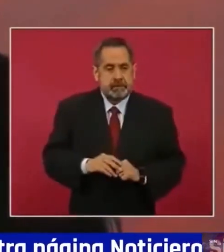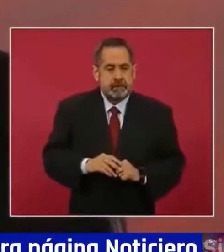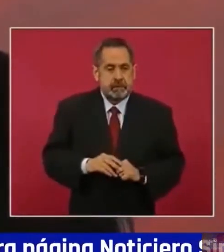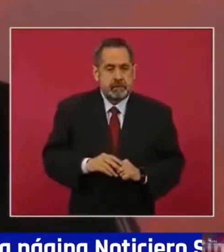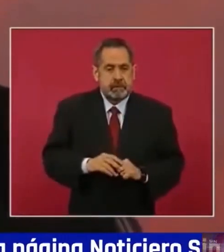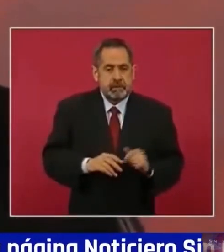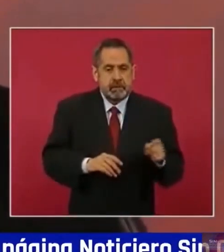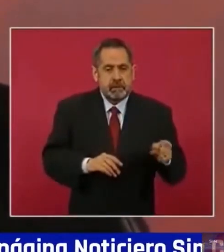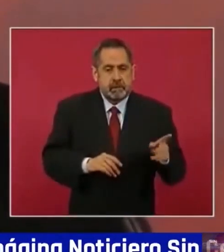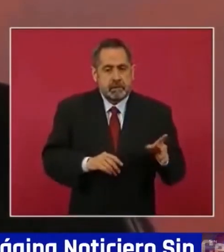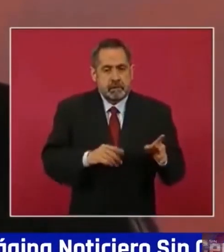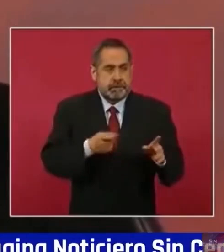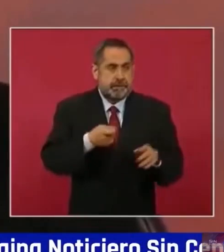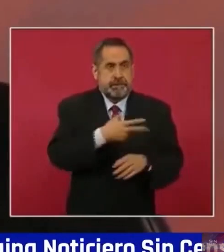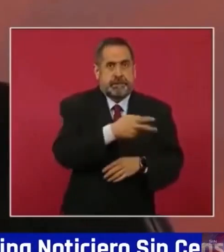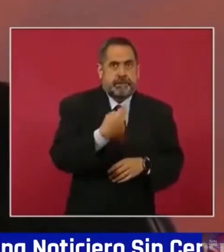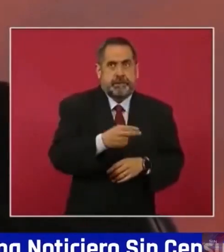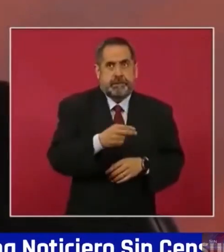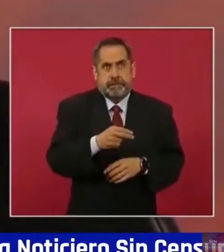le tengo que decir así,